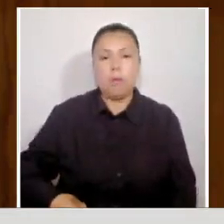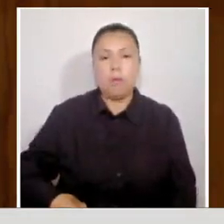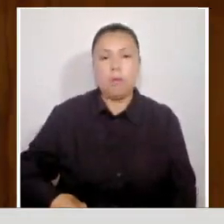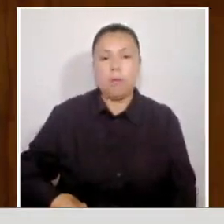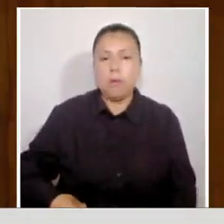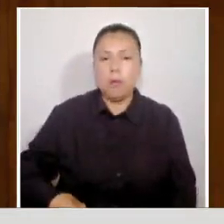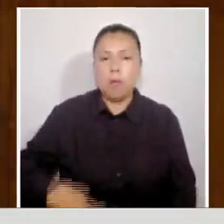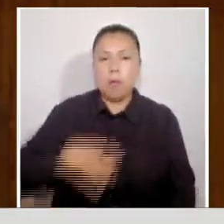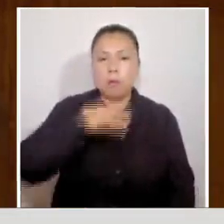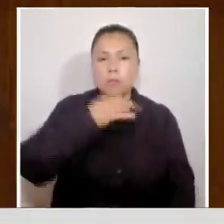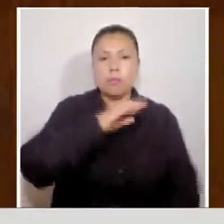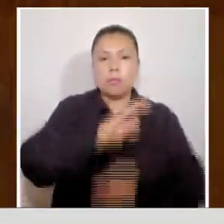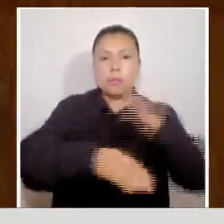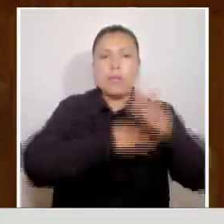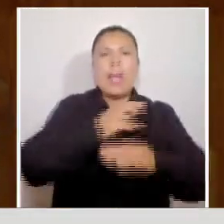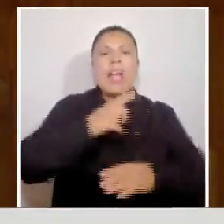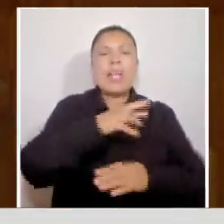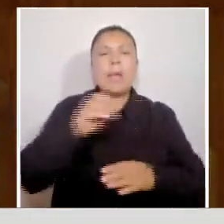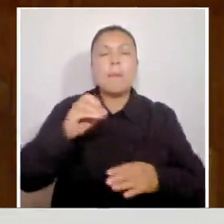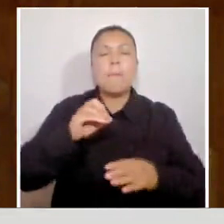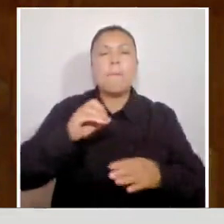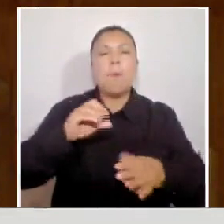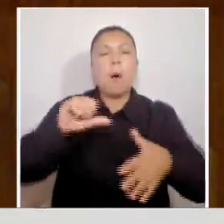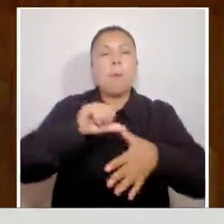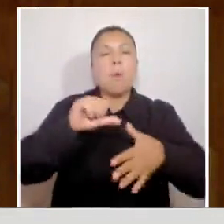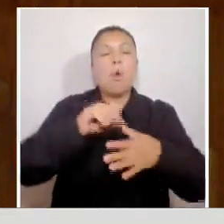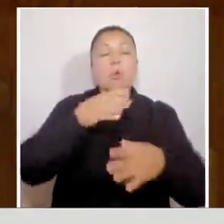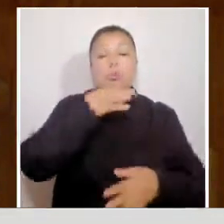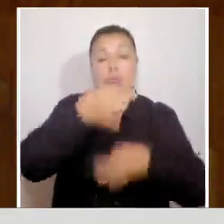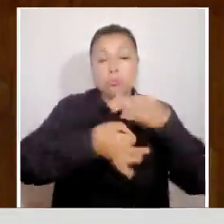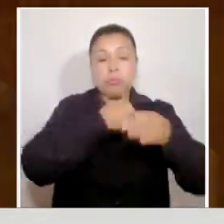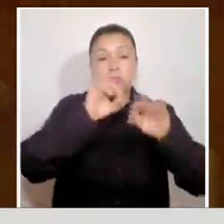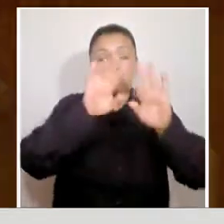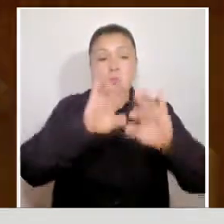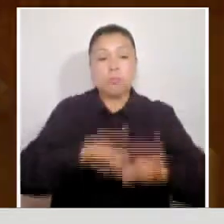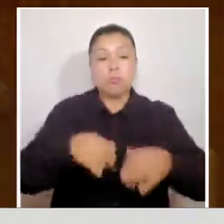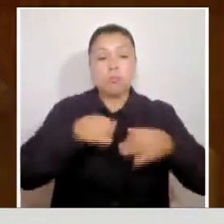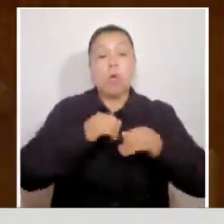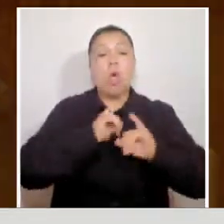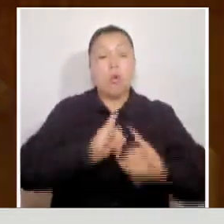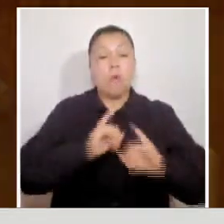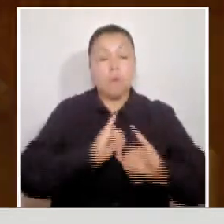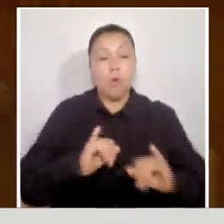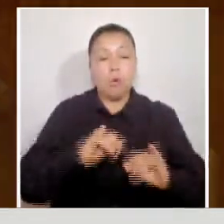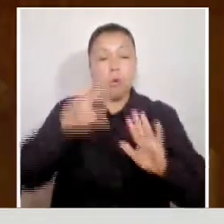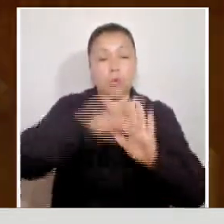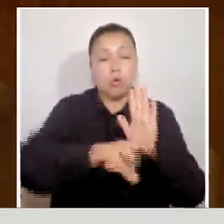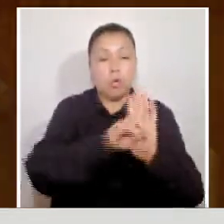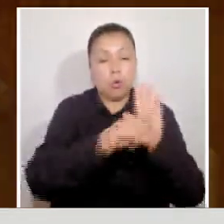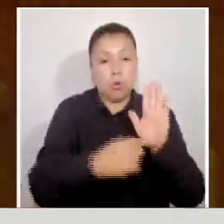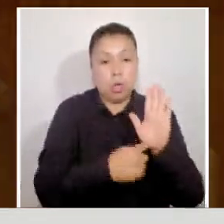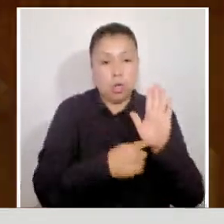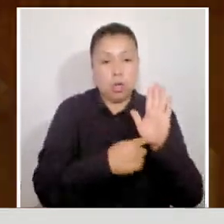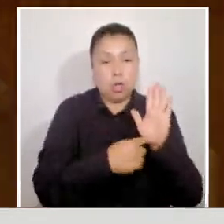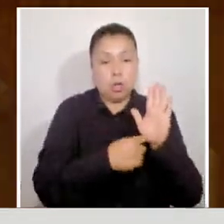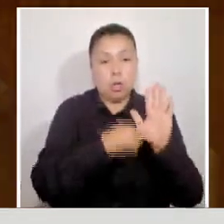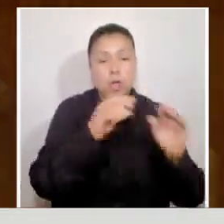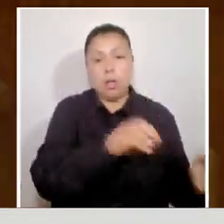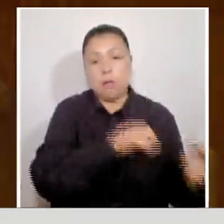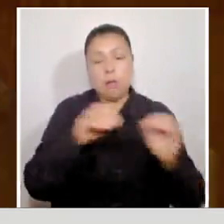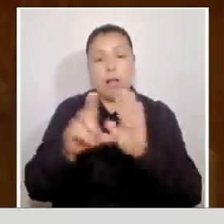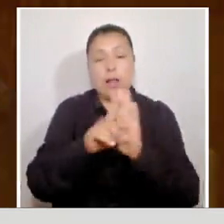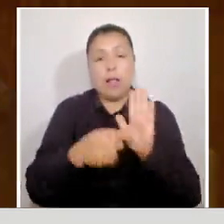estilo quempo karate americano me corresponde rendir el informe sobre el proyecto de ley que deroga la ley